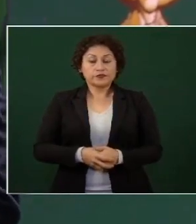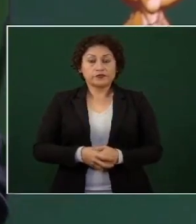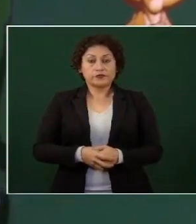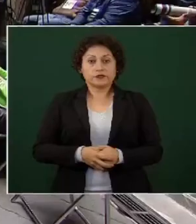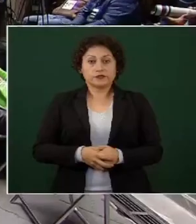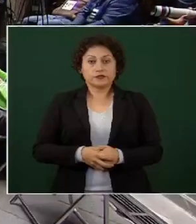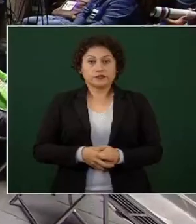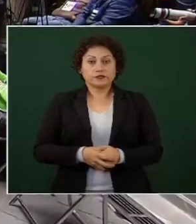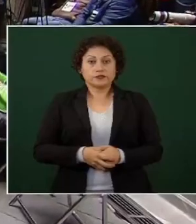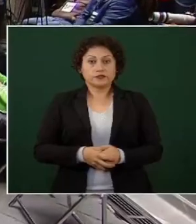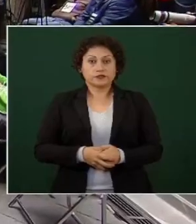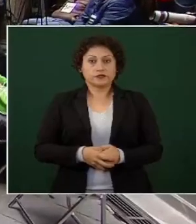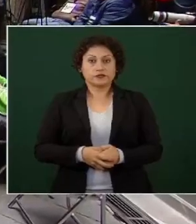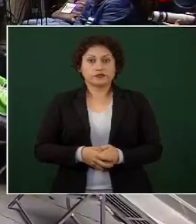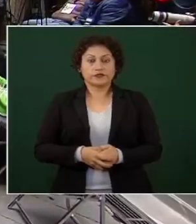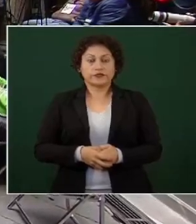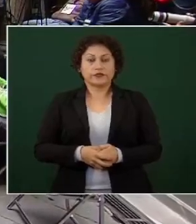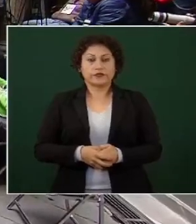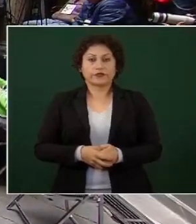Y